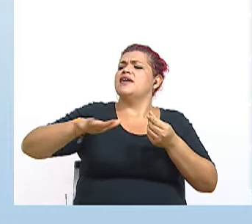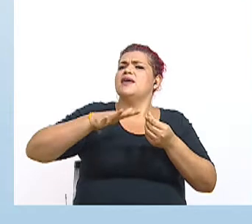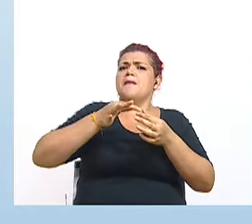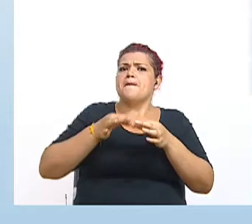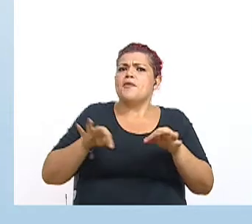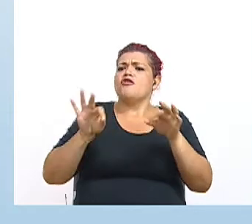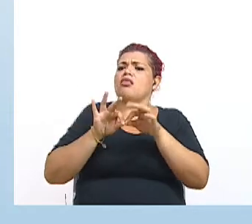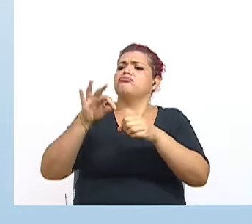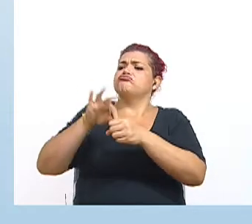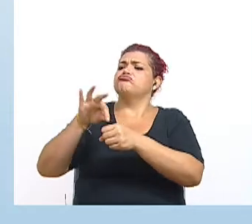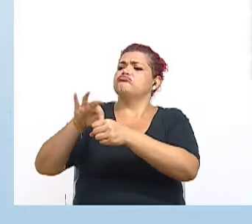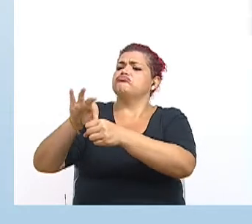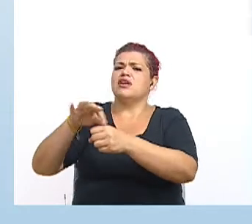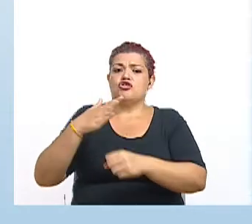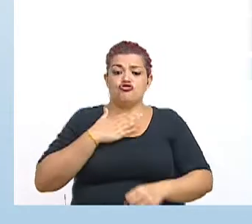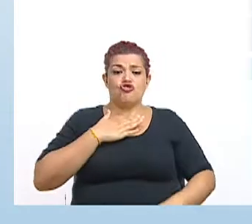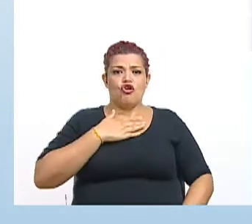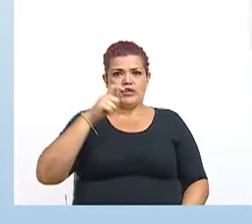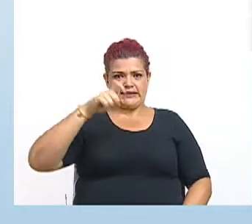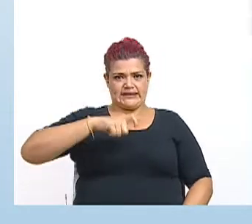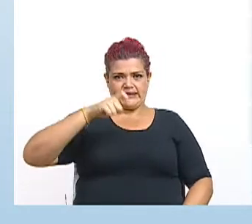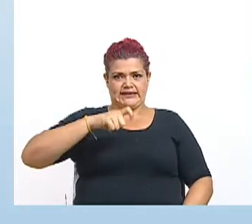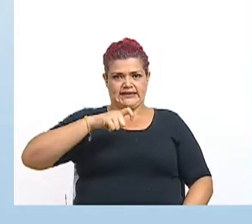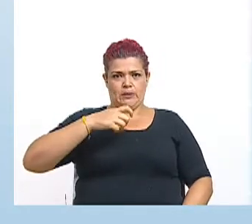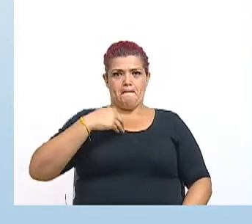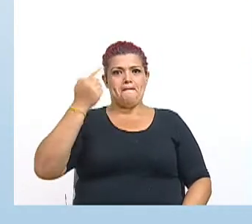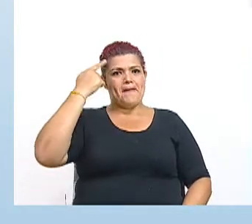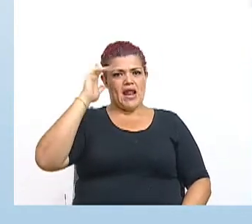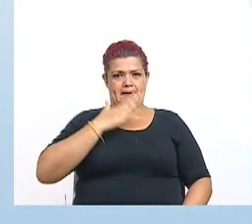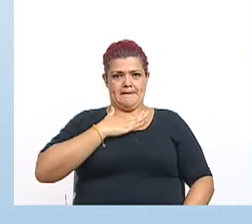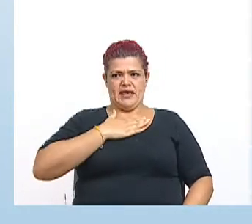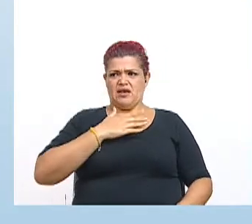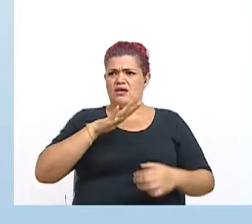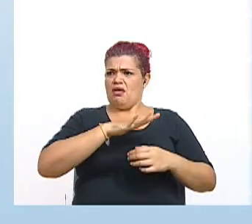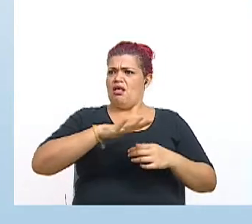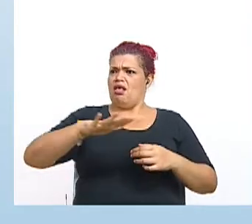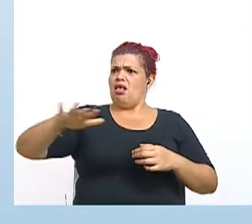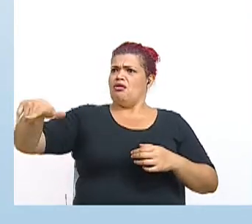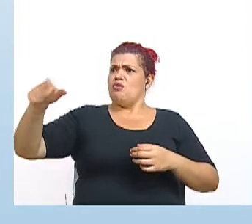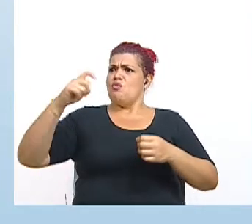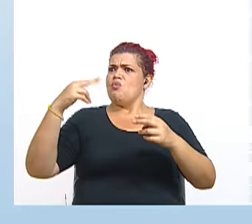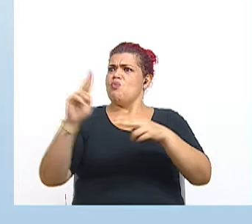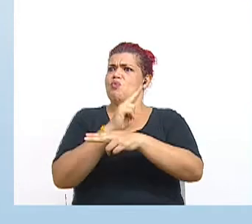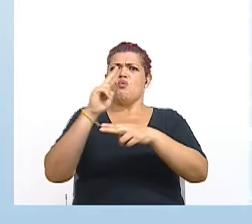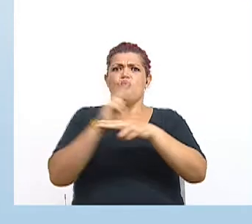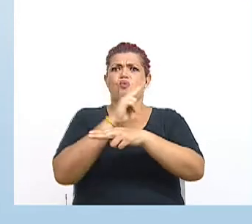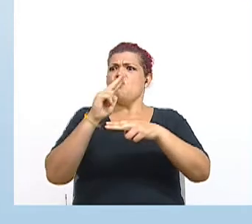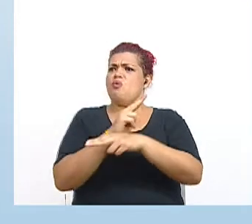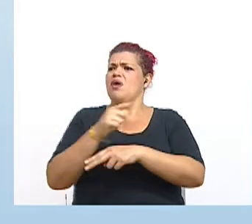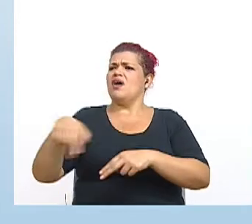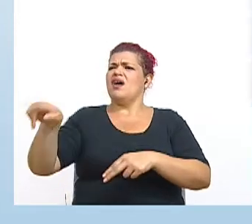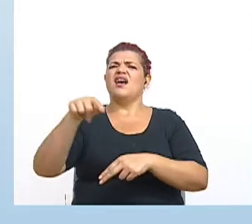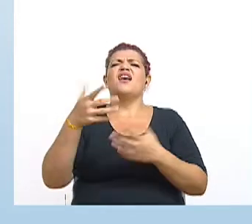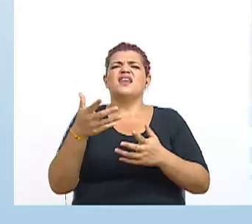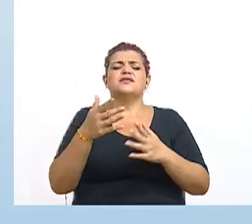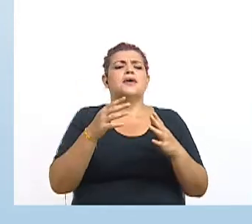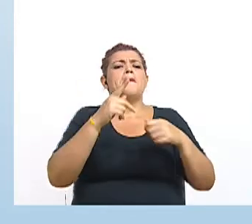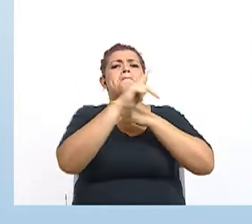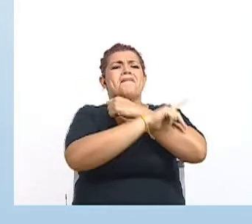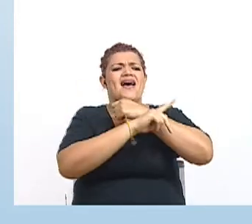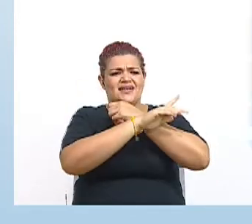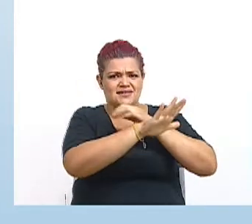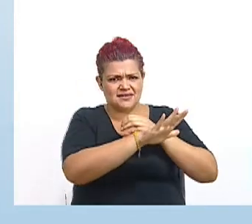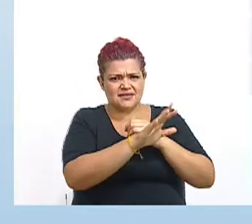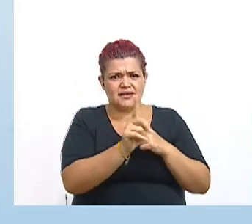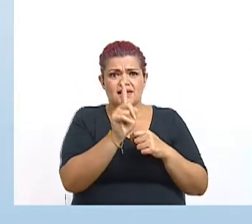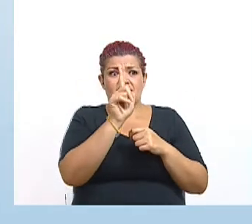biológicamente productiva según los patrones de consumo. Según patrones de consumo que podemos establecer por país, por ciudad y por